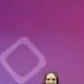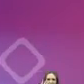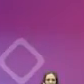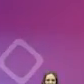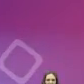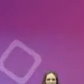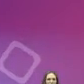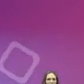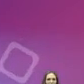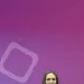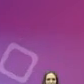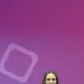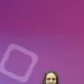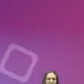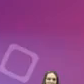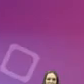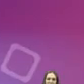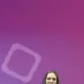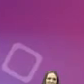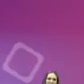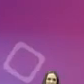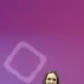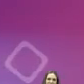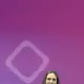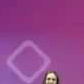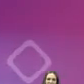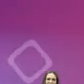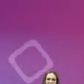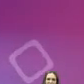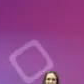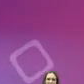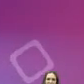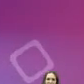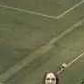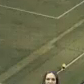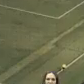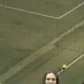en todas nuestras redes sociales como RTVC Noticias.